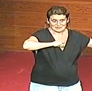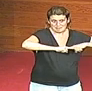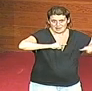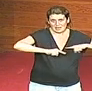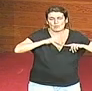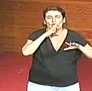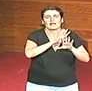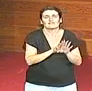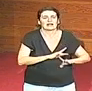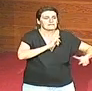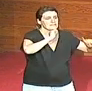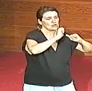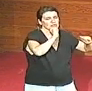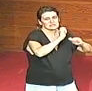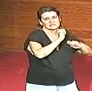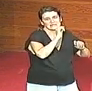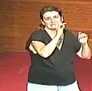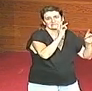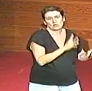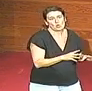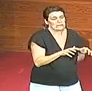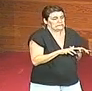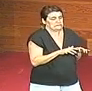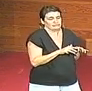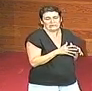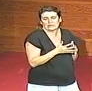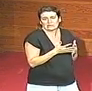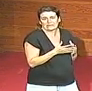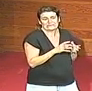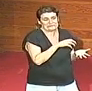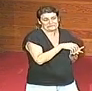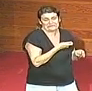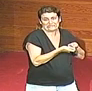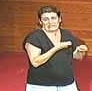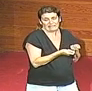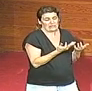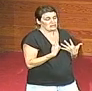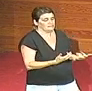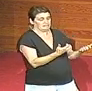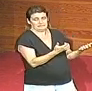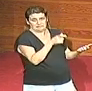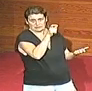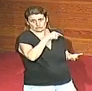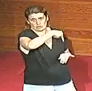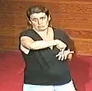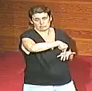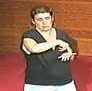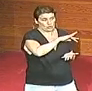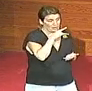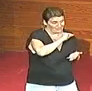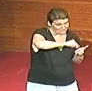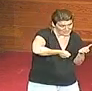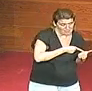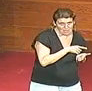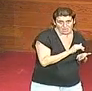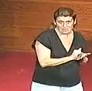es como el dependiente que está en una tienda. Es al que le caen todas las leches porque es el que aparece ahí la firma